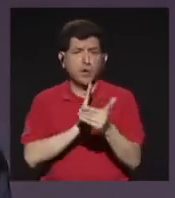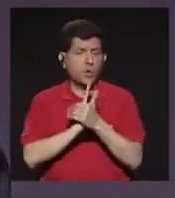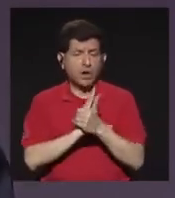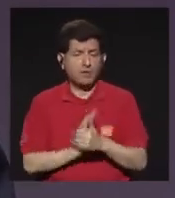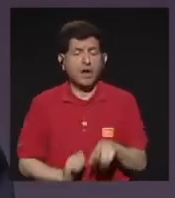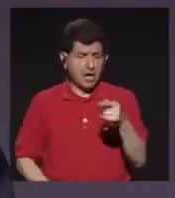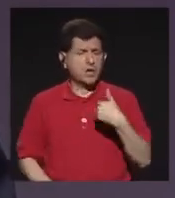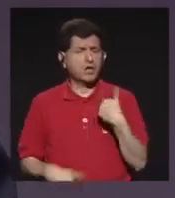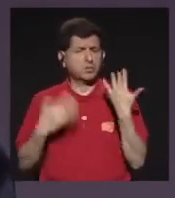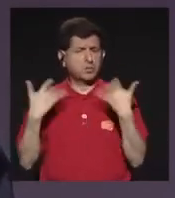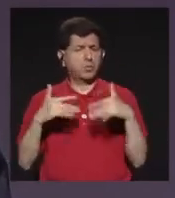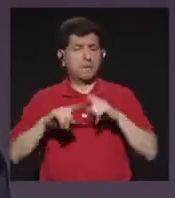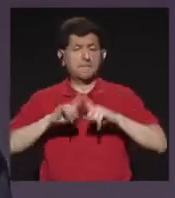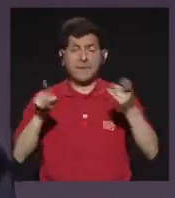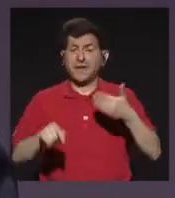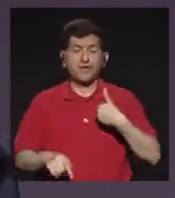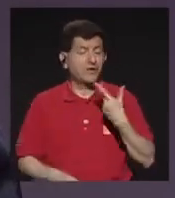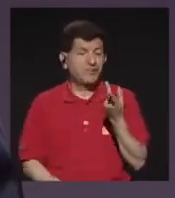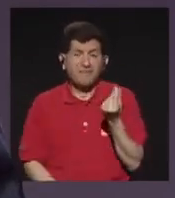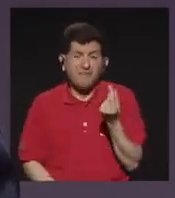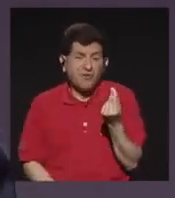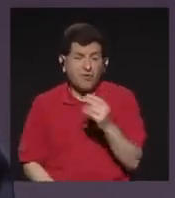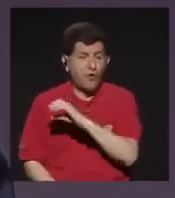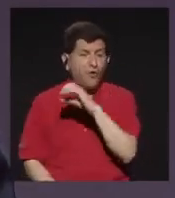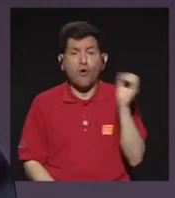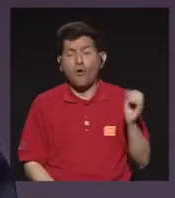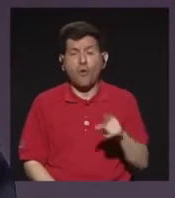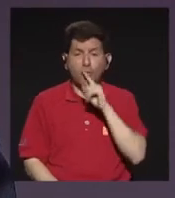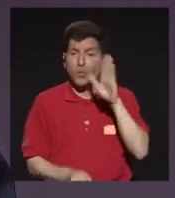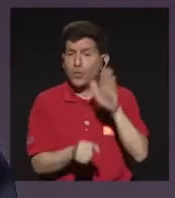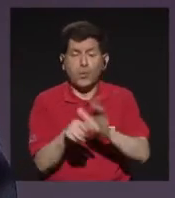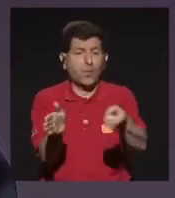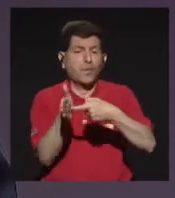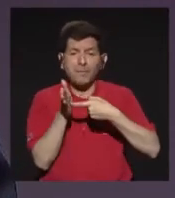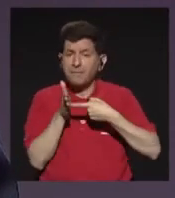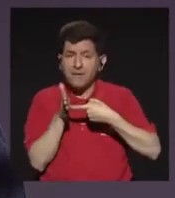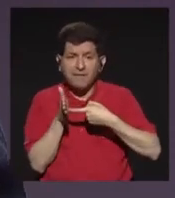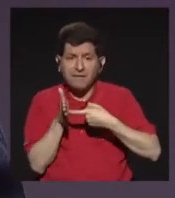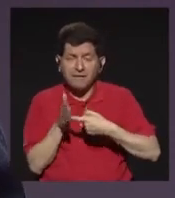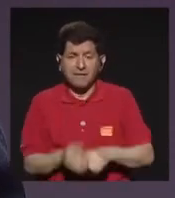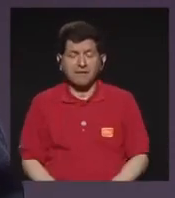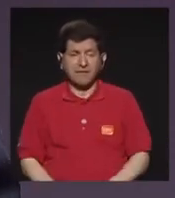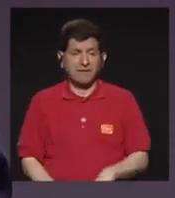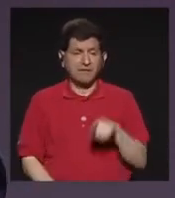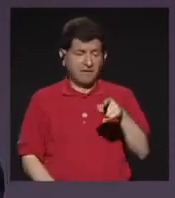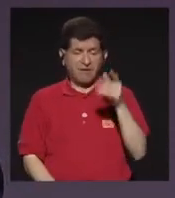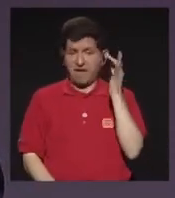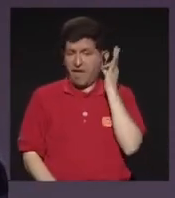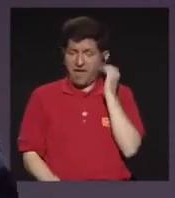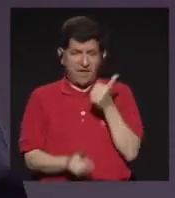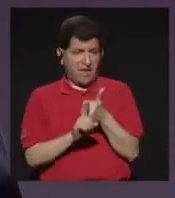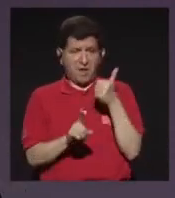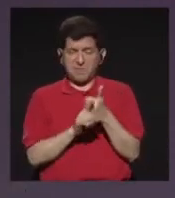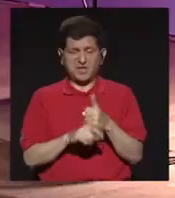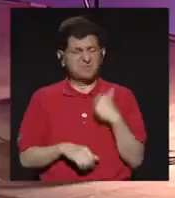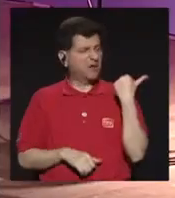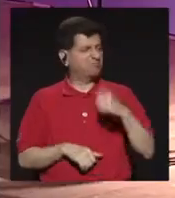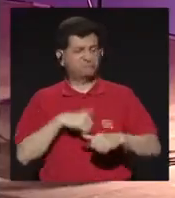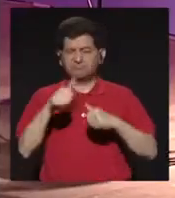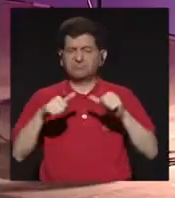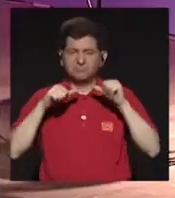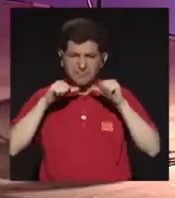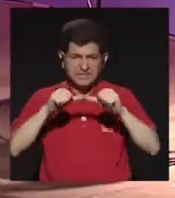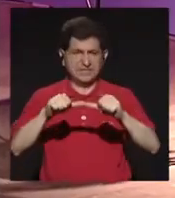les sobra. Pero no teniendo el dinero o no cumpliendo un requisito, ellas por sí mismas ya no hacen el esfuerzo de